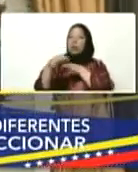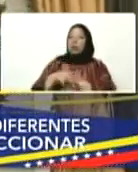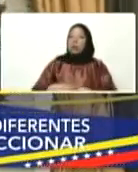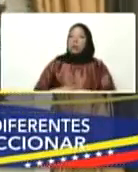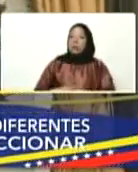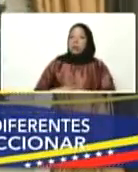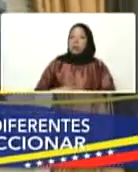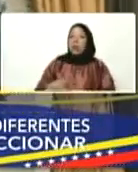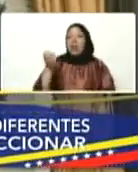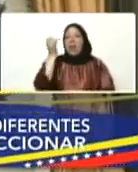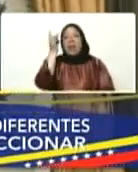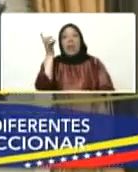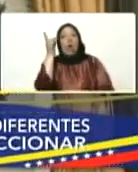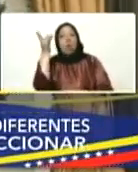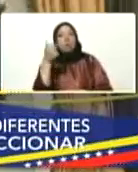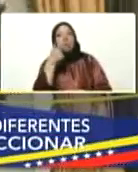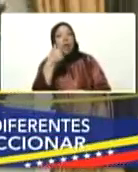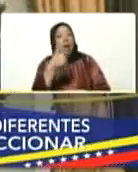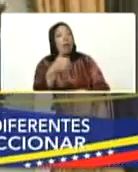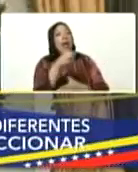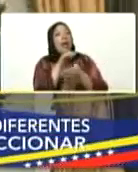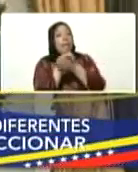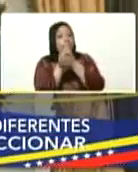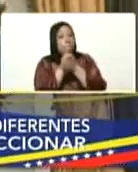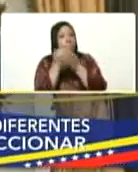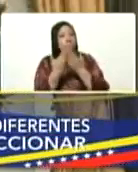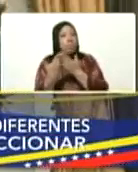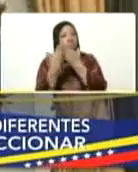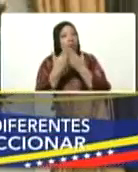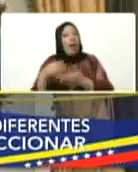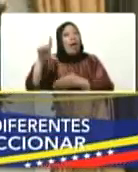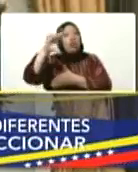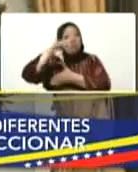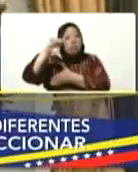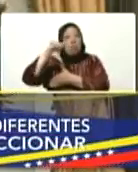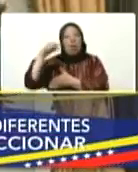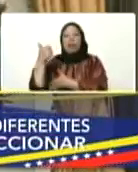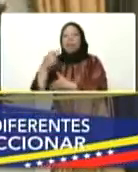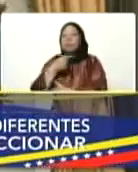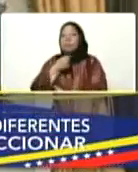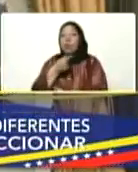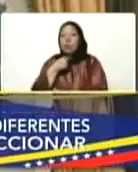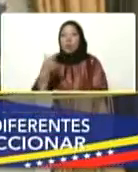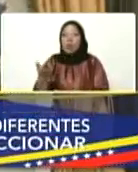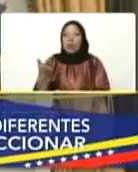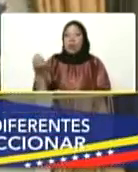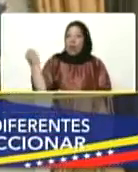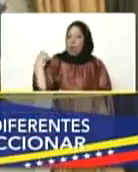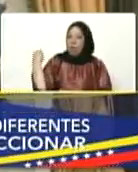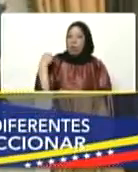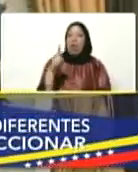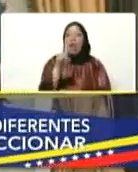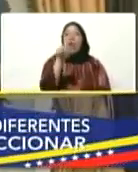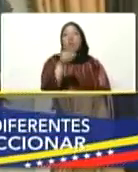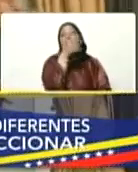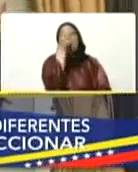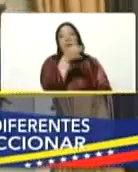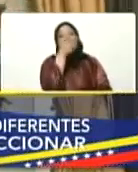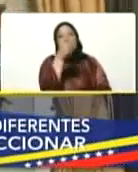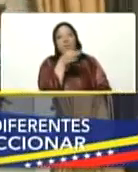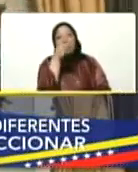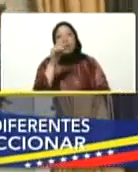apasionaron las ideas que Fidel le llevó y un grupo de estudiantes de América Latina. y lo citó para la 1 de la tarde del